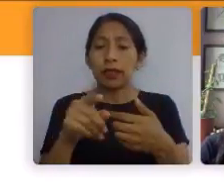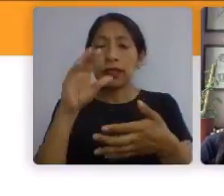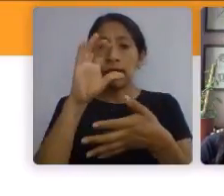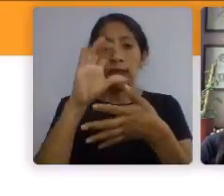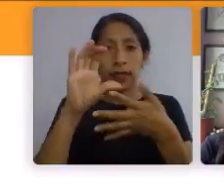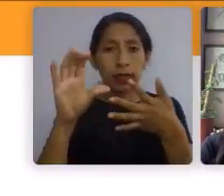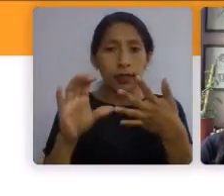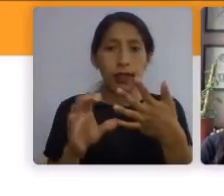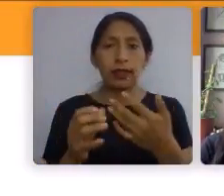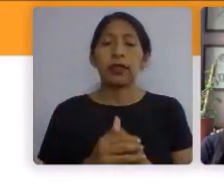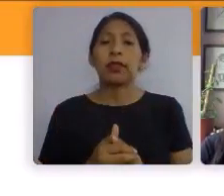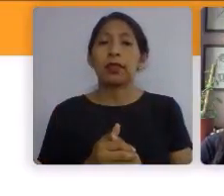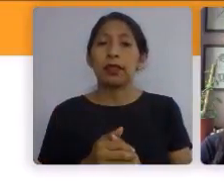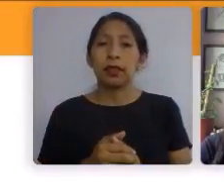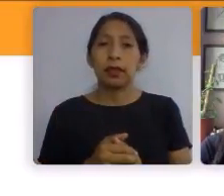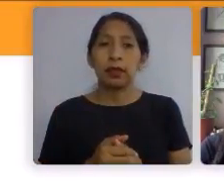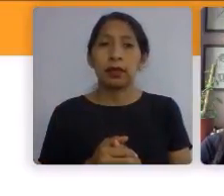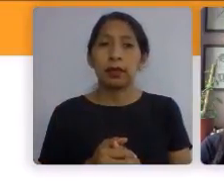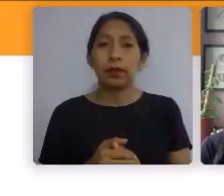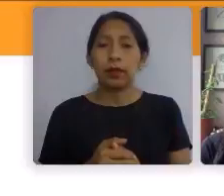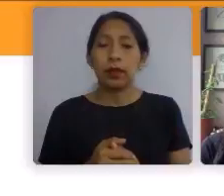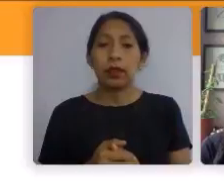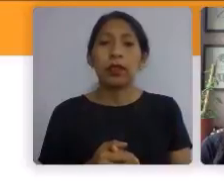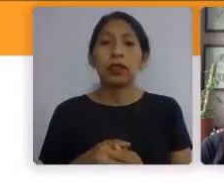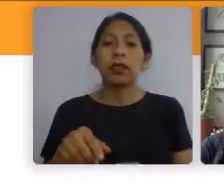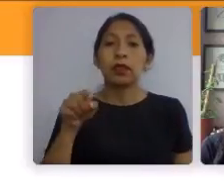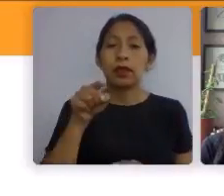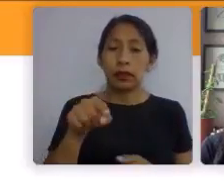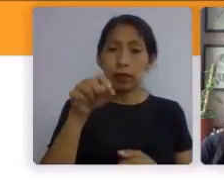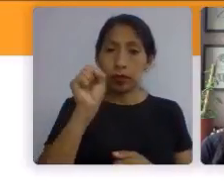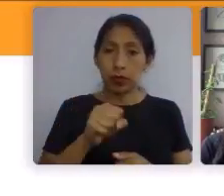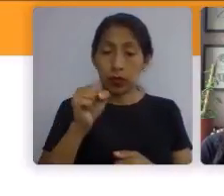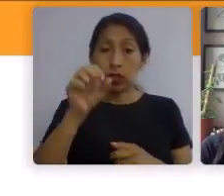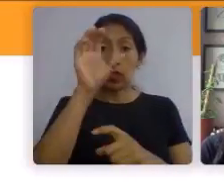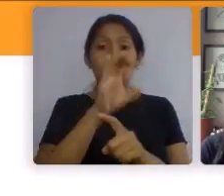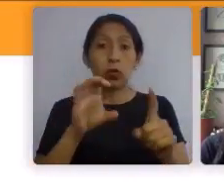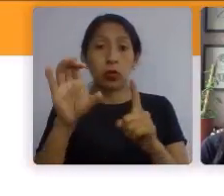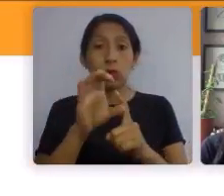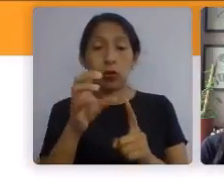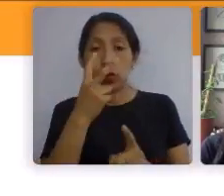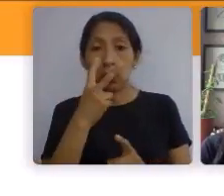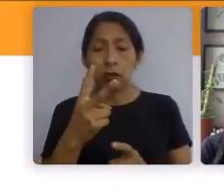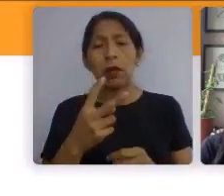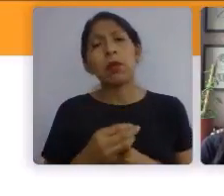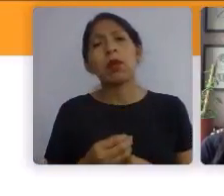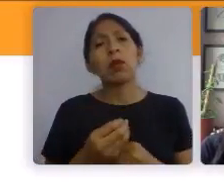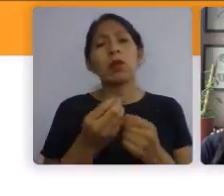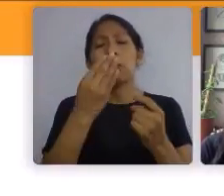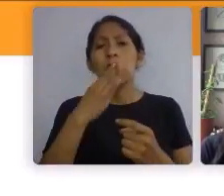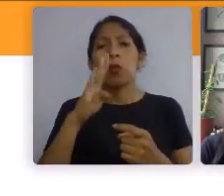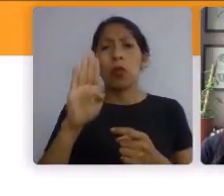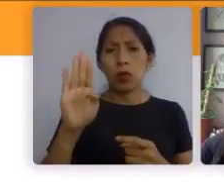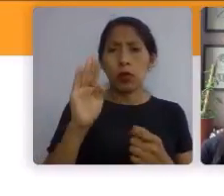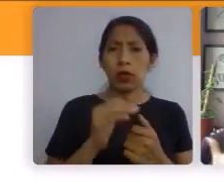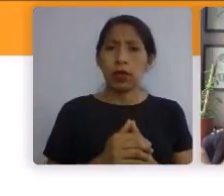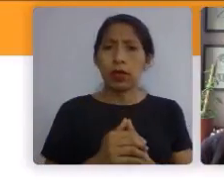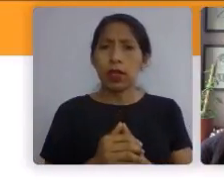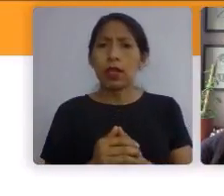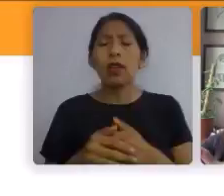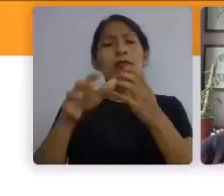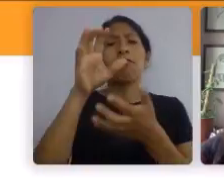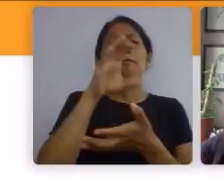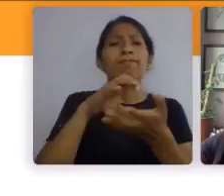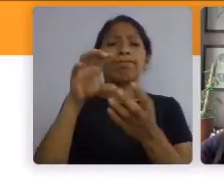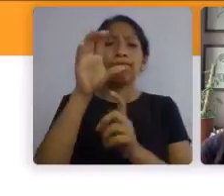tipo de segmento. De hecho, si hablamos de cultura, vemos muchos alemanes que mezclan